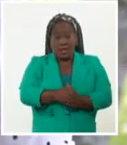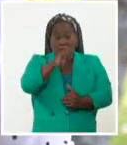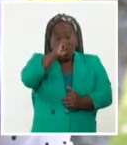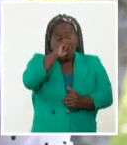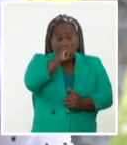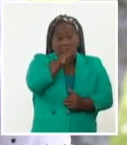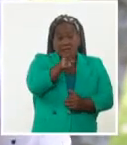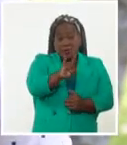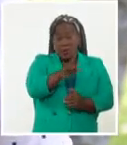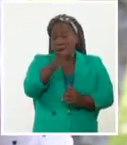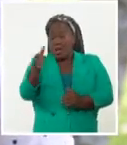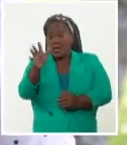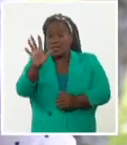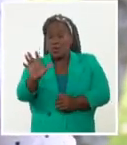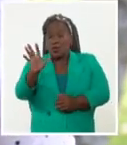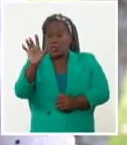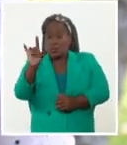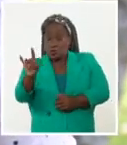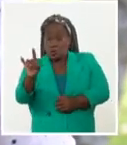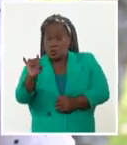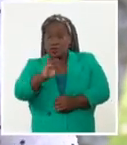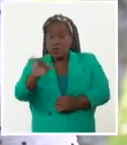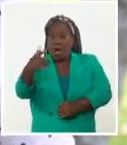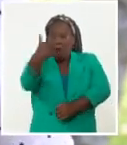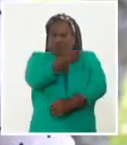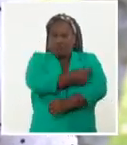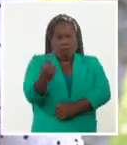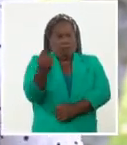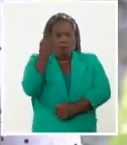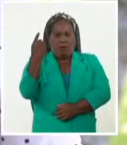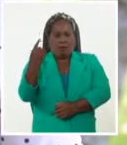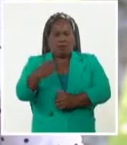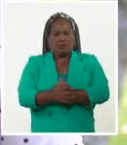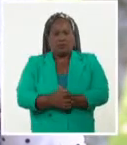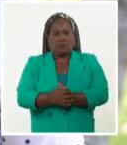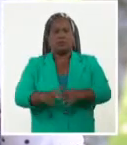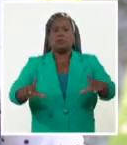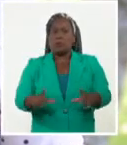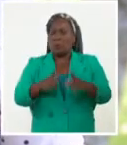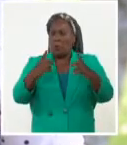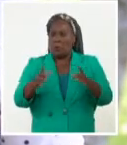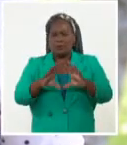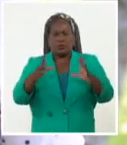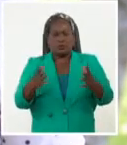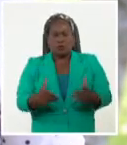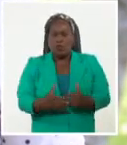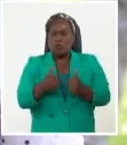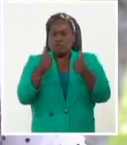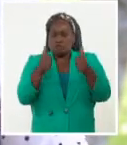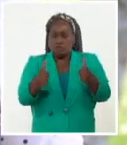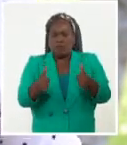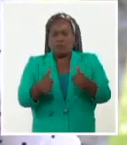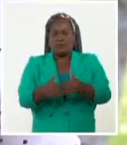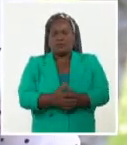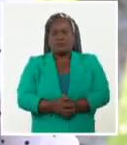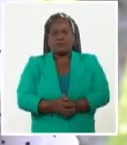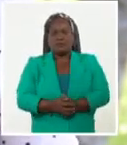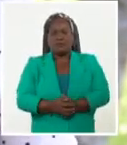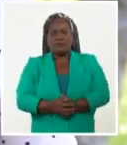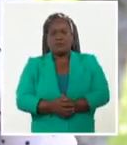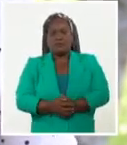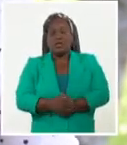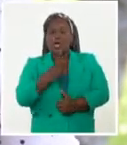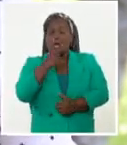y 59 años de edad, han recibido su primera dosis con el cumplimiento de buenas prácticas clínicas y, por supuesto, con toda